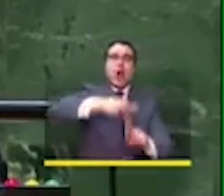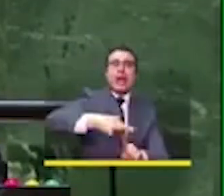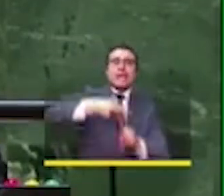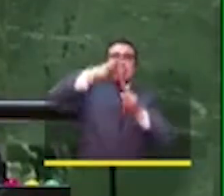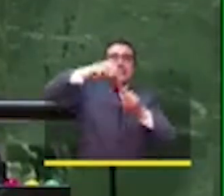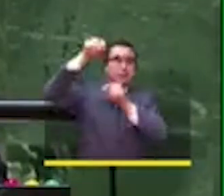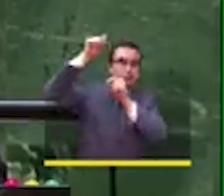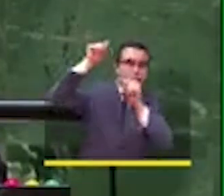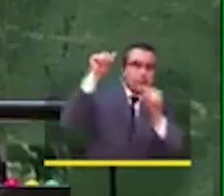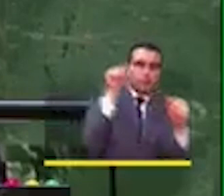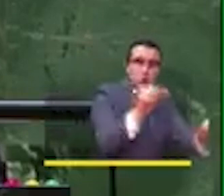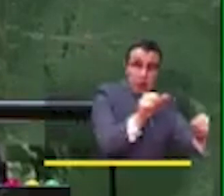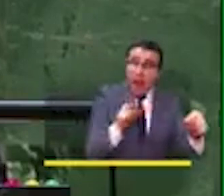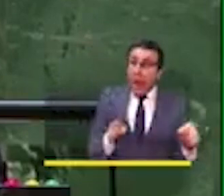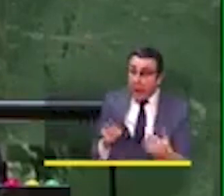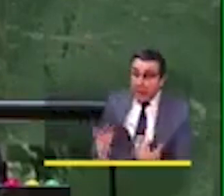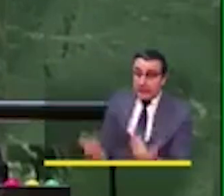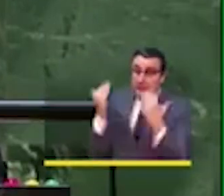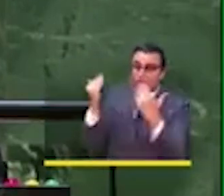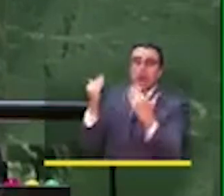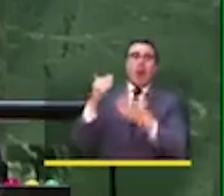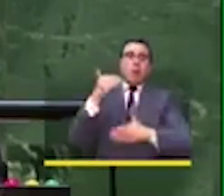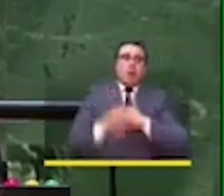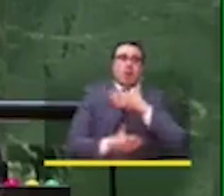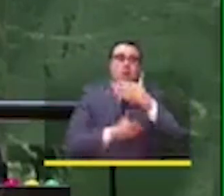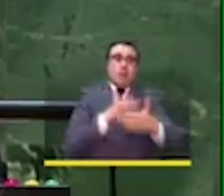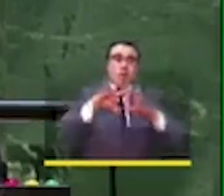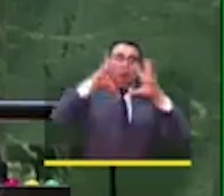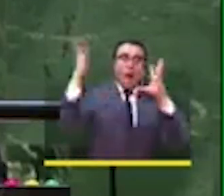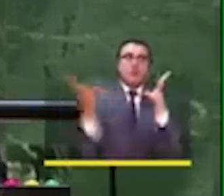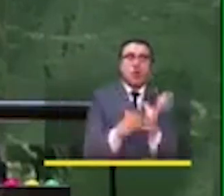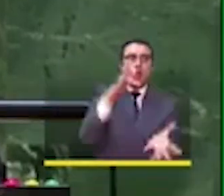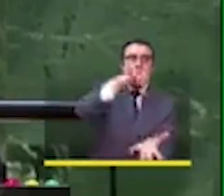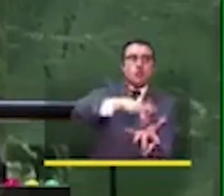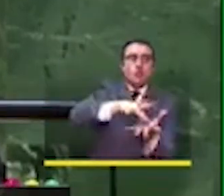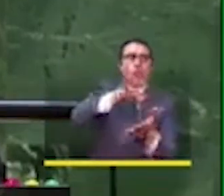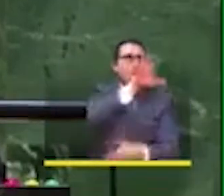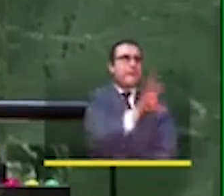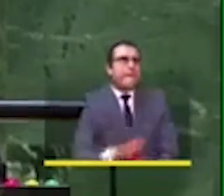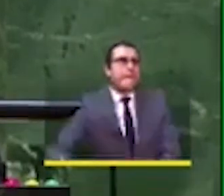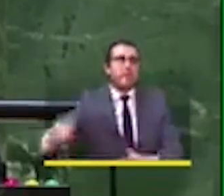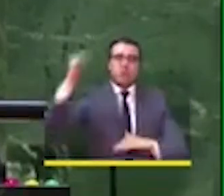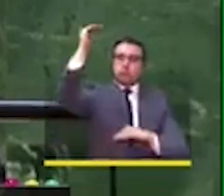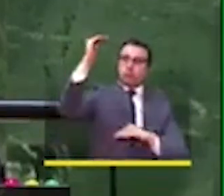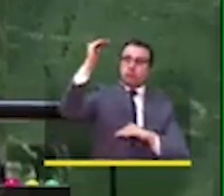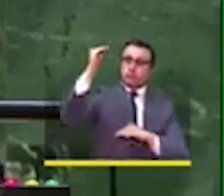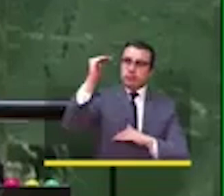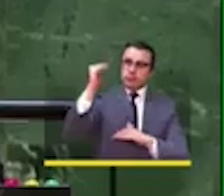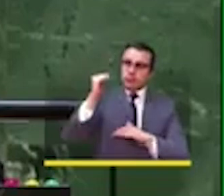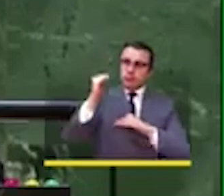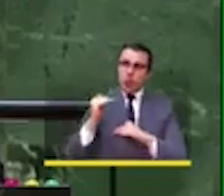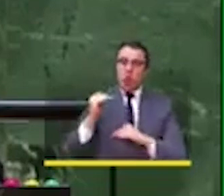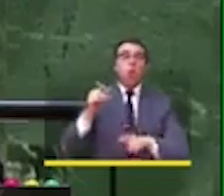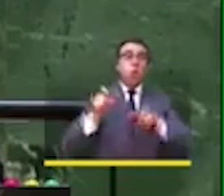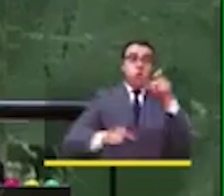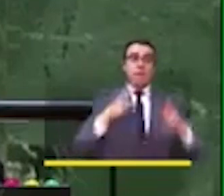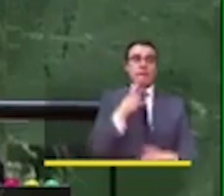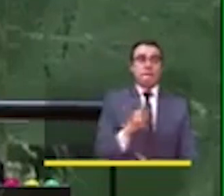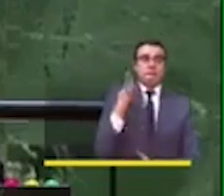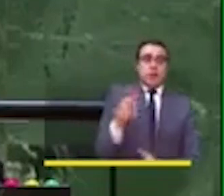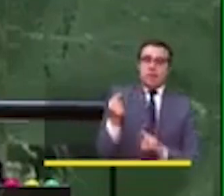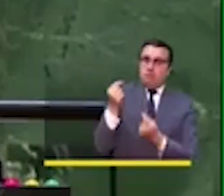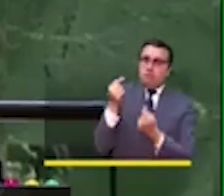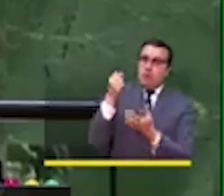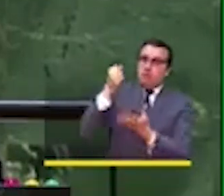giro, habrá un descenso de la deuda pública mundial y un incremento real de los presupuestos